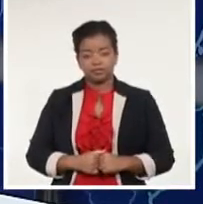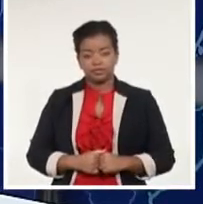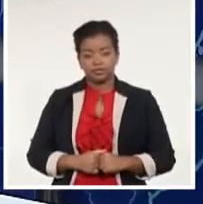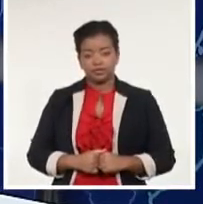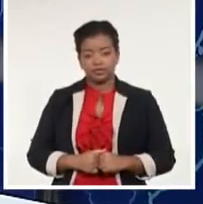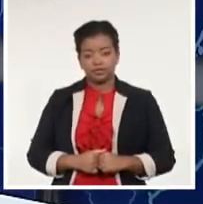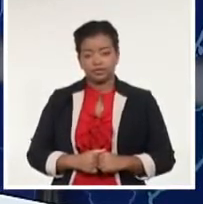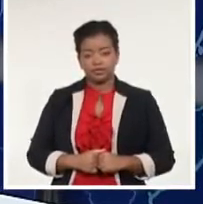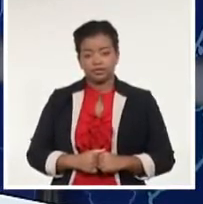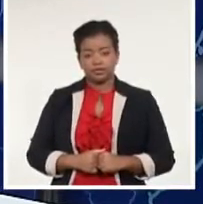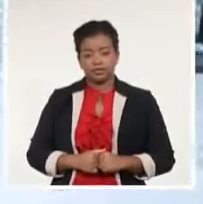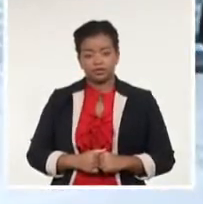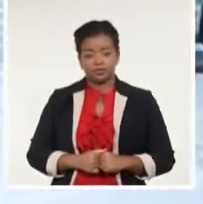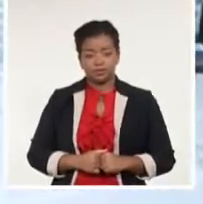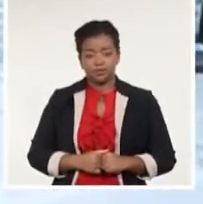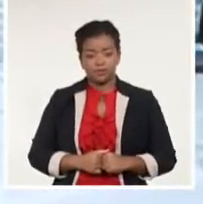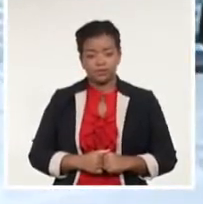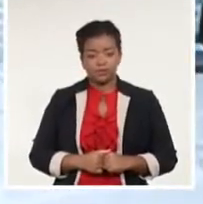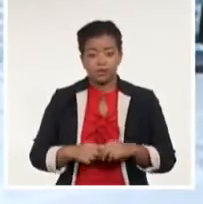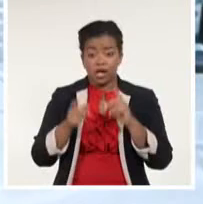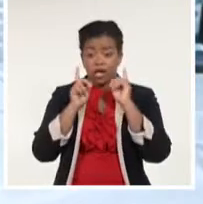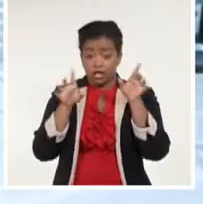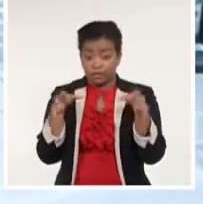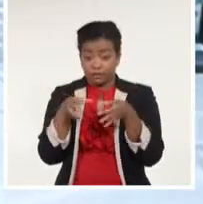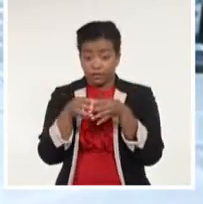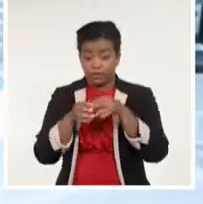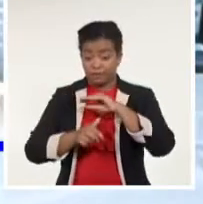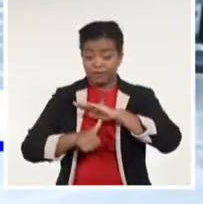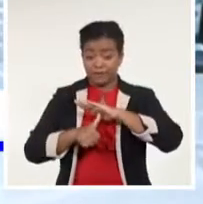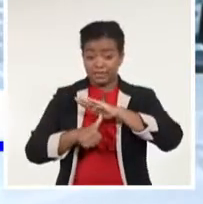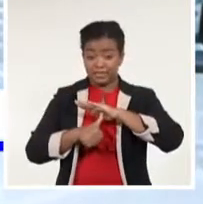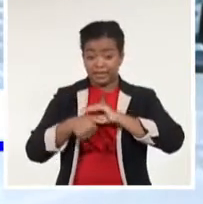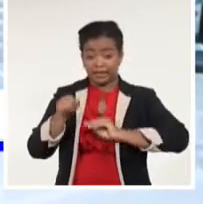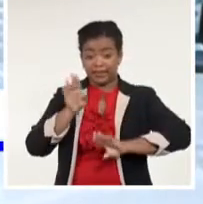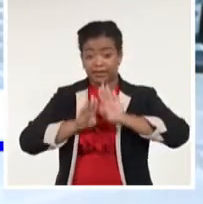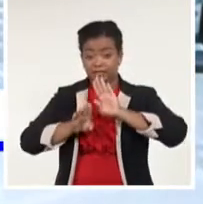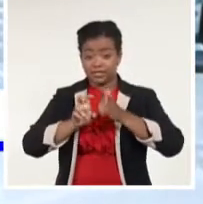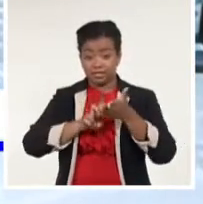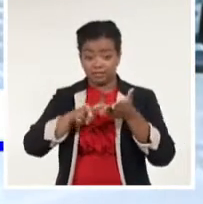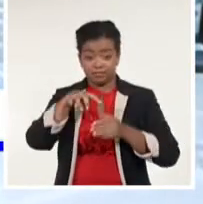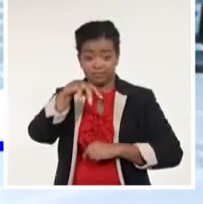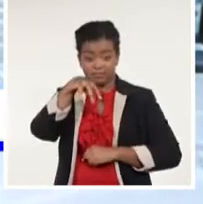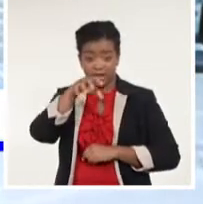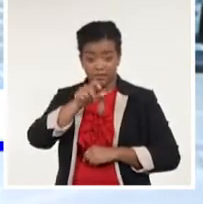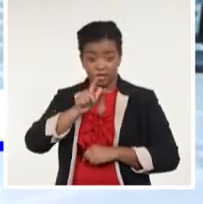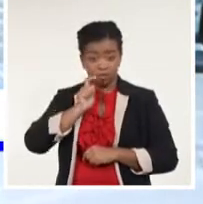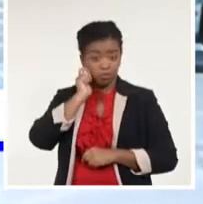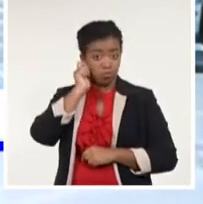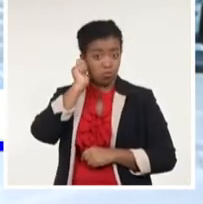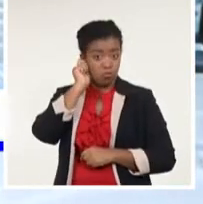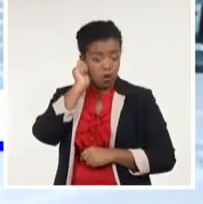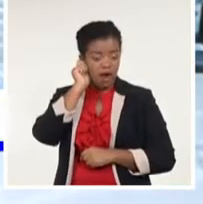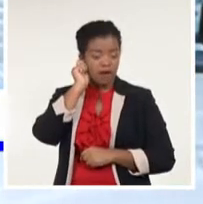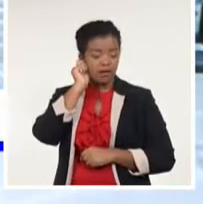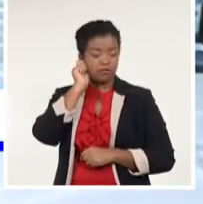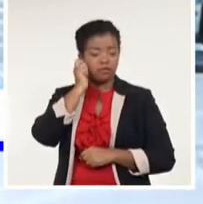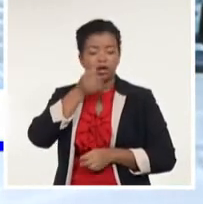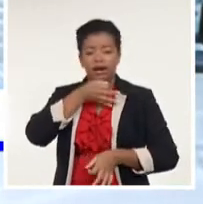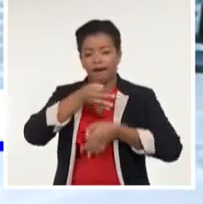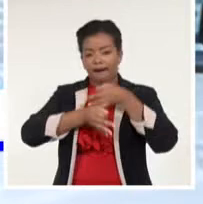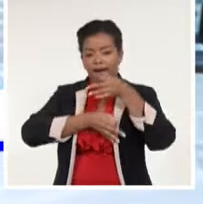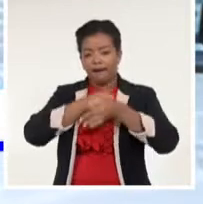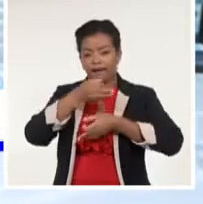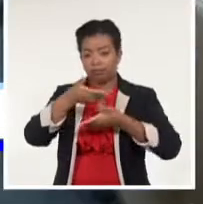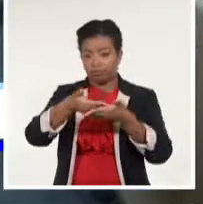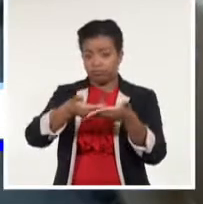del Buró Político. Durante el encuentro, la presidenta del Consejo de Defensa Provincial de Pinar del Río, Yamilé Ramos Cordero, informó